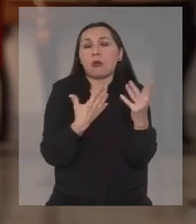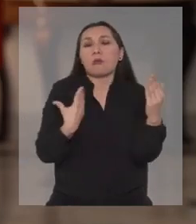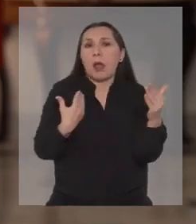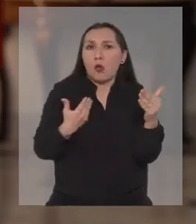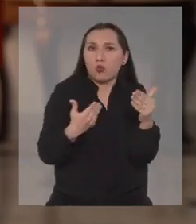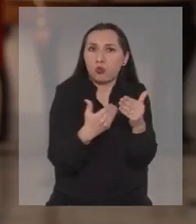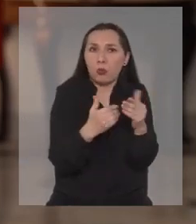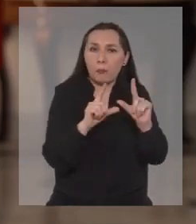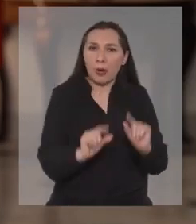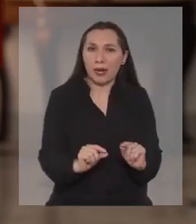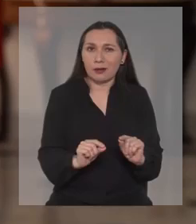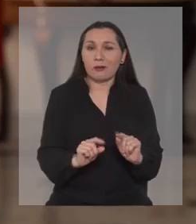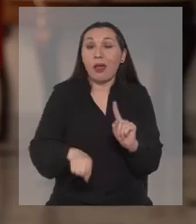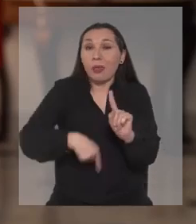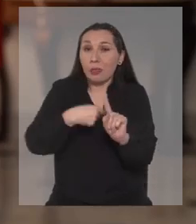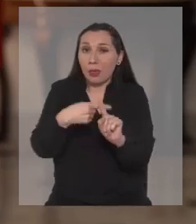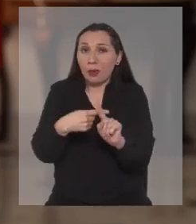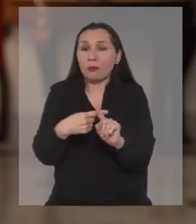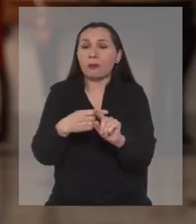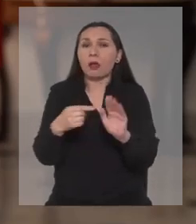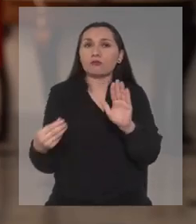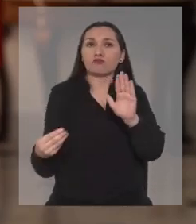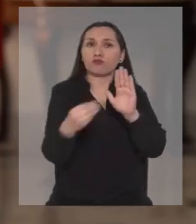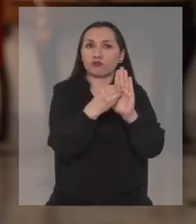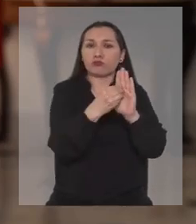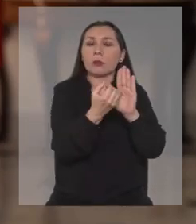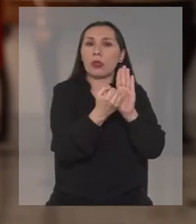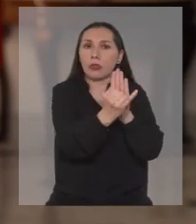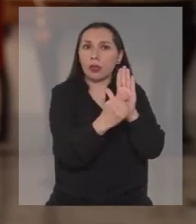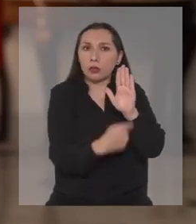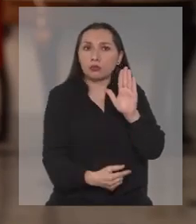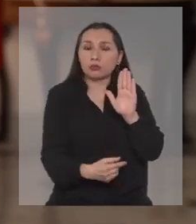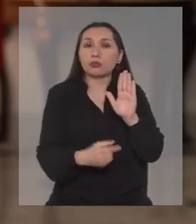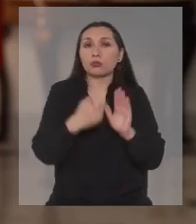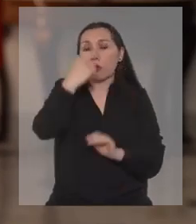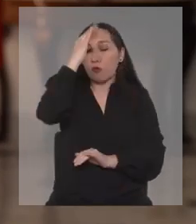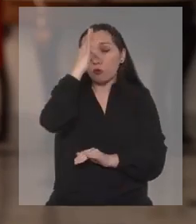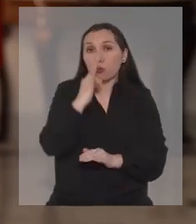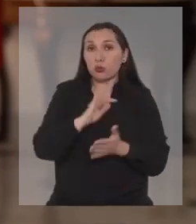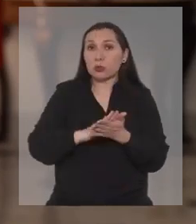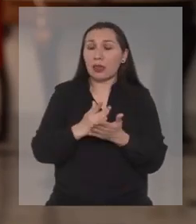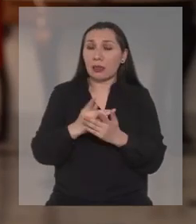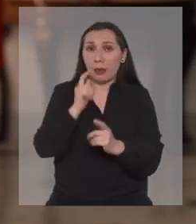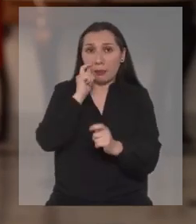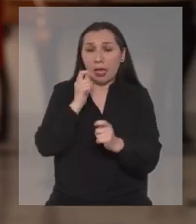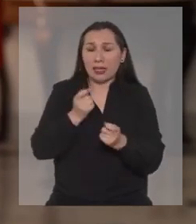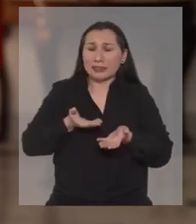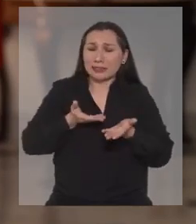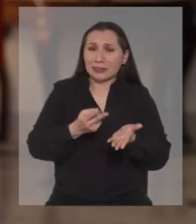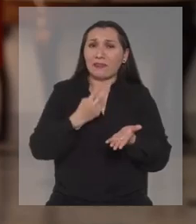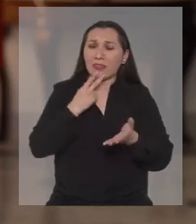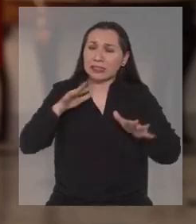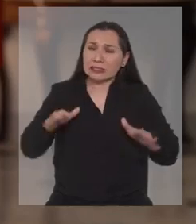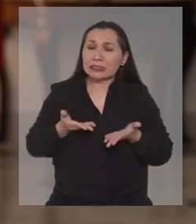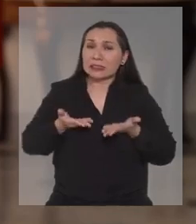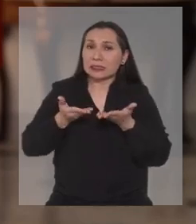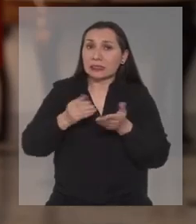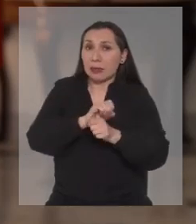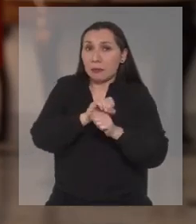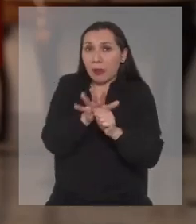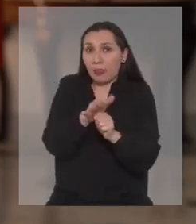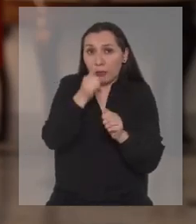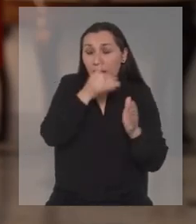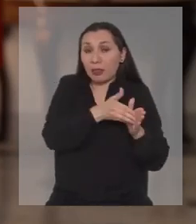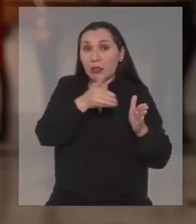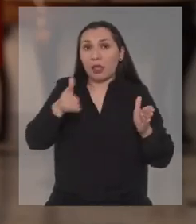espera además hemos incluido una indicación que asegurará que el personal de salud que arriesgó su vida y aportó tanto al país